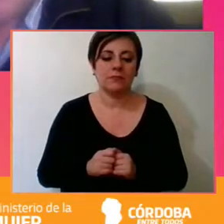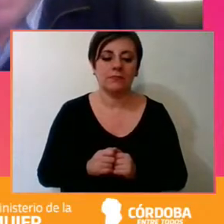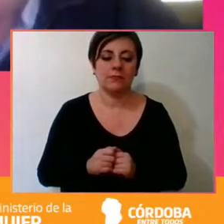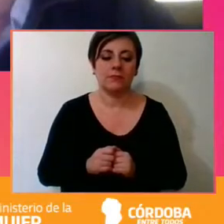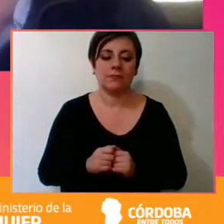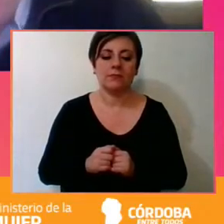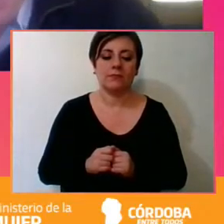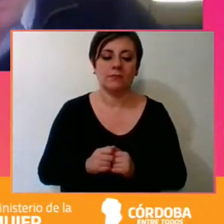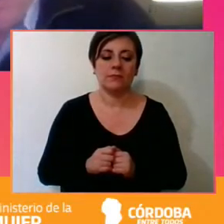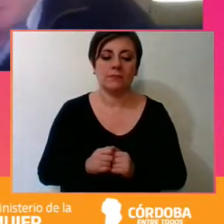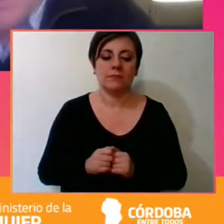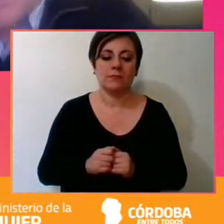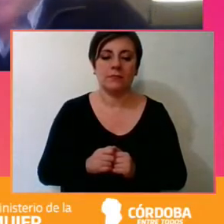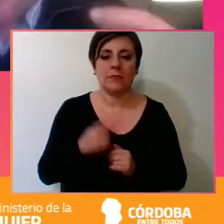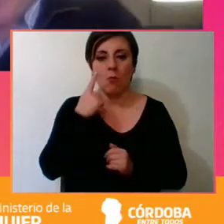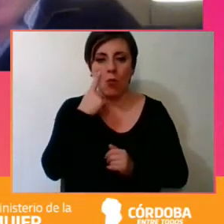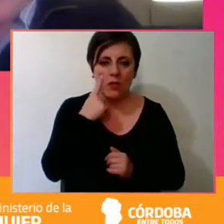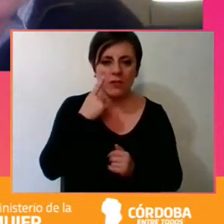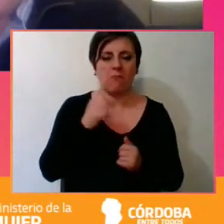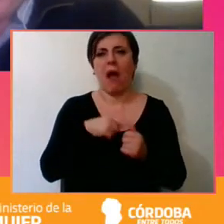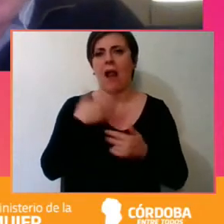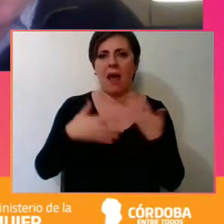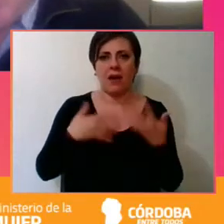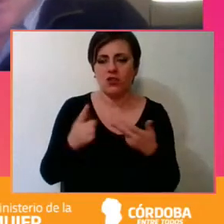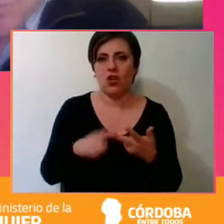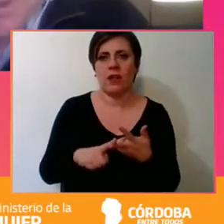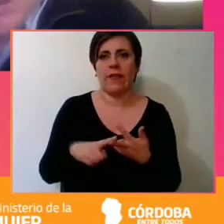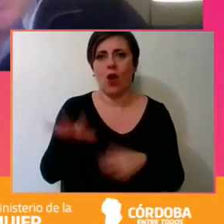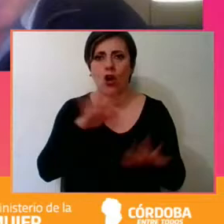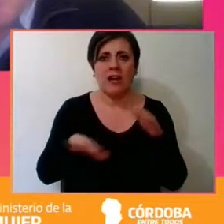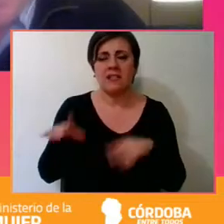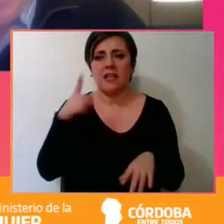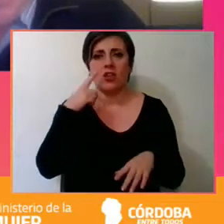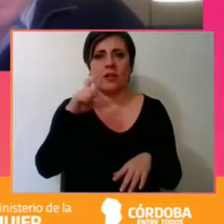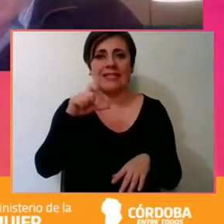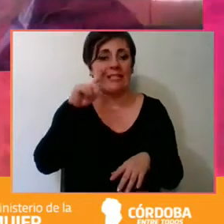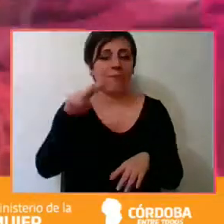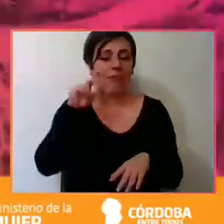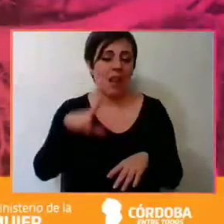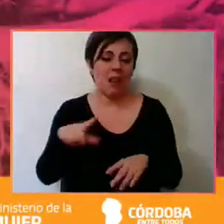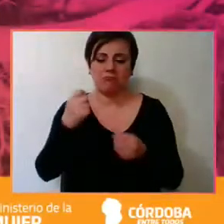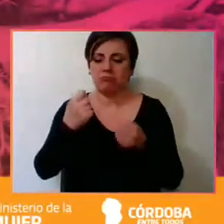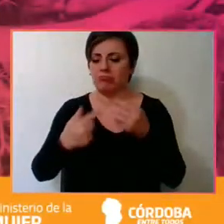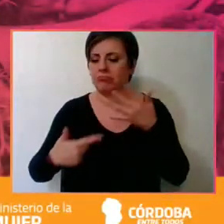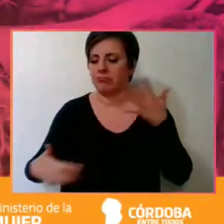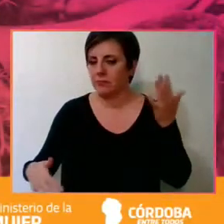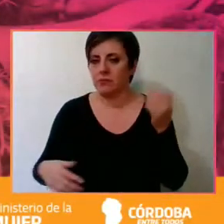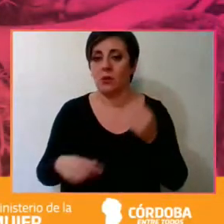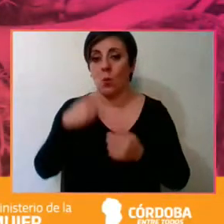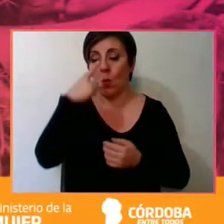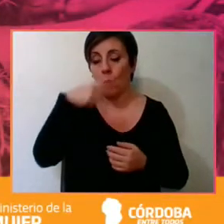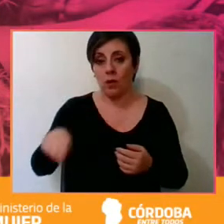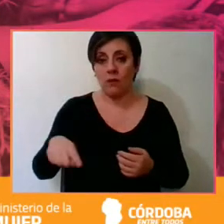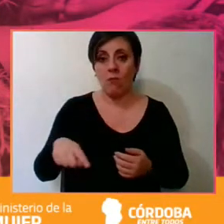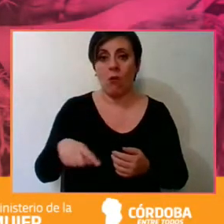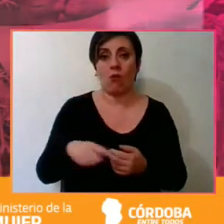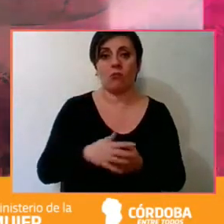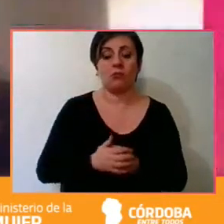Que eran acciones municipales, acciones de organizaciones civiles, etcétera, etcétera, etcétera. Por último,